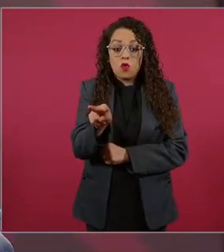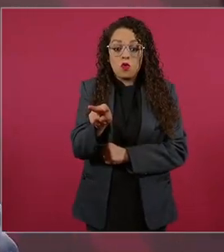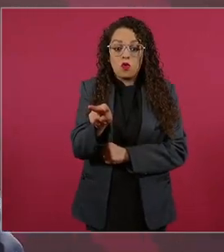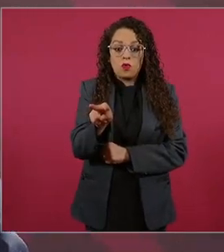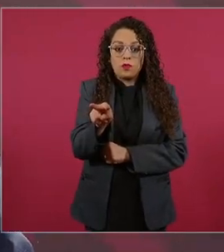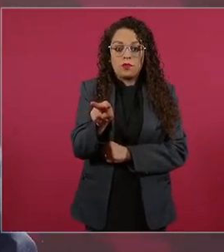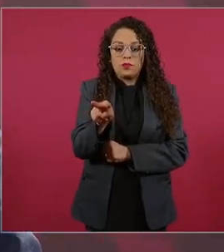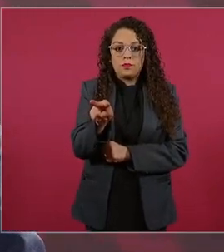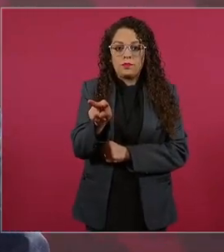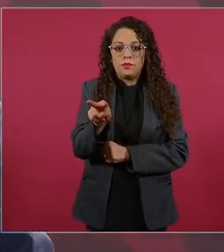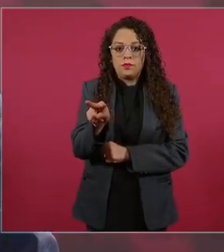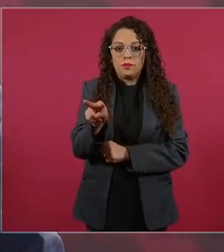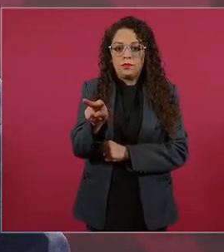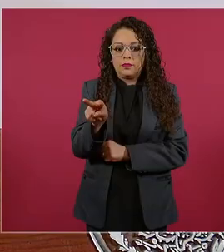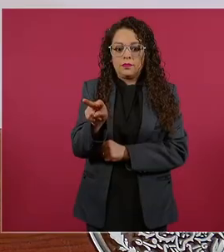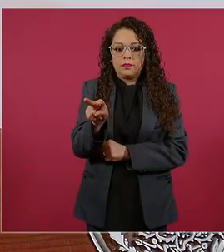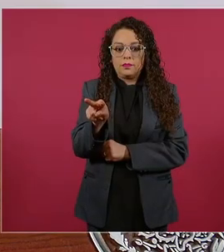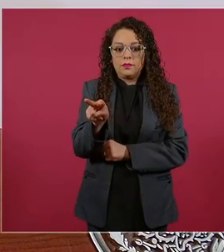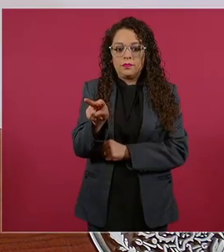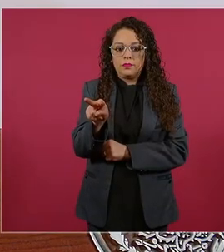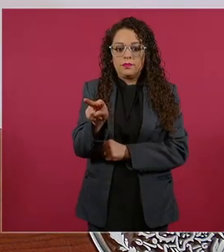inicial,